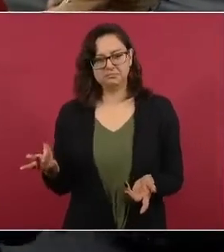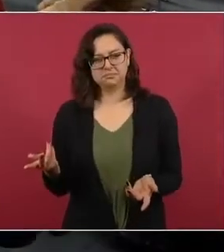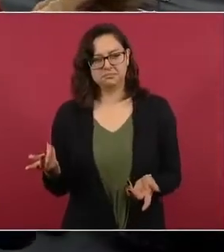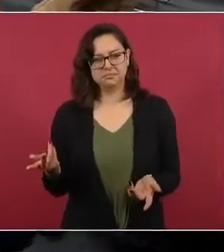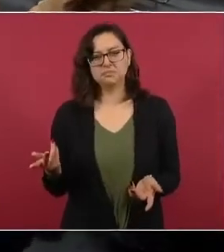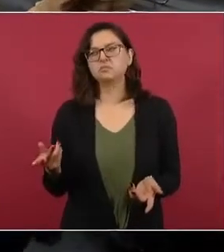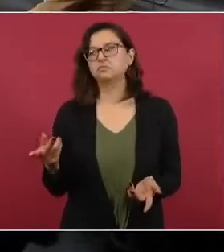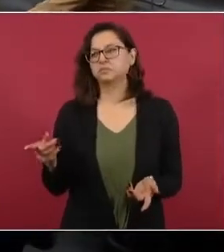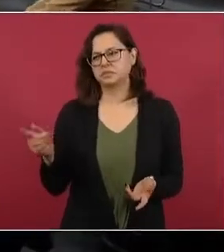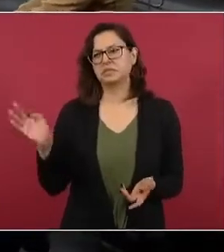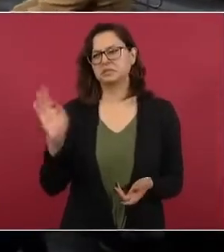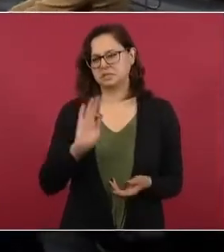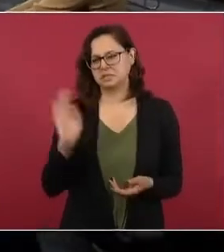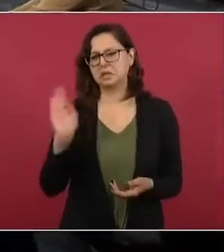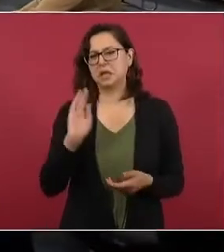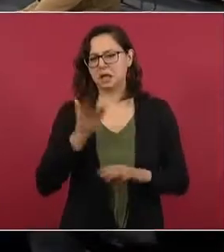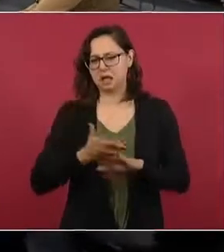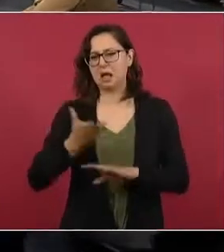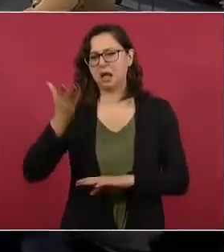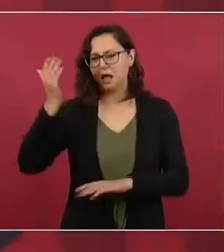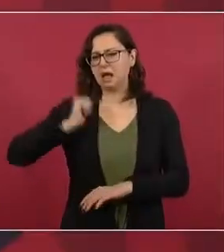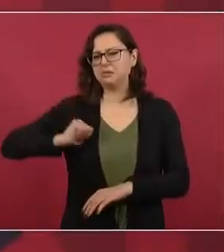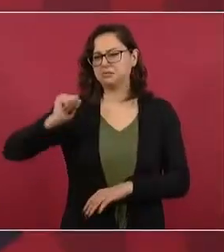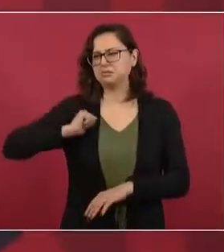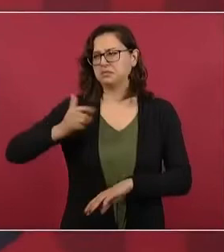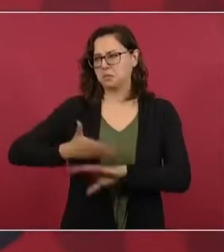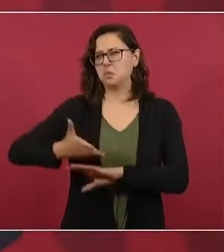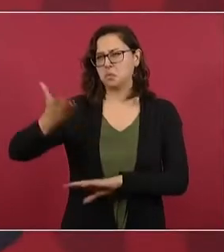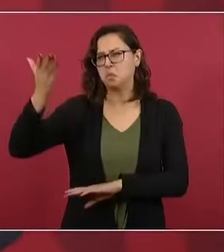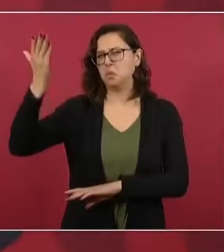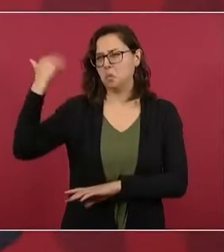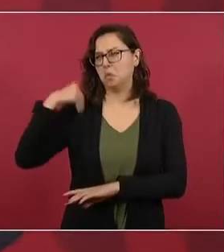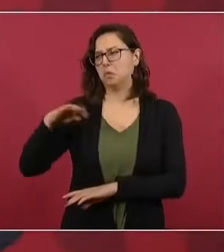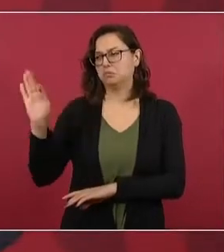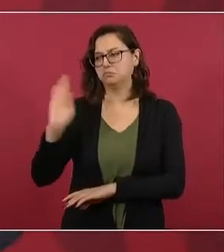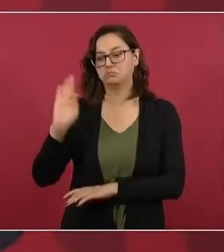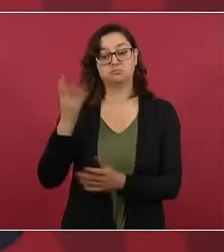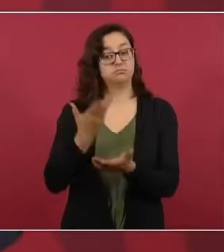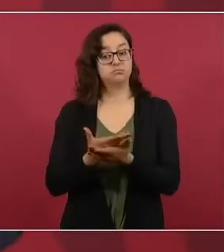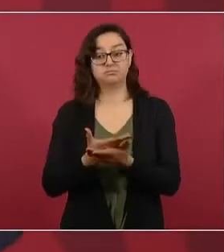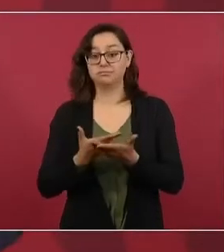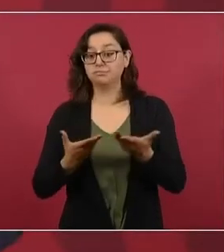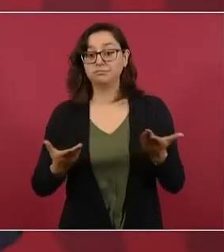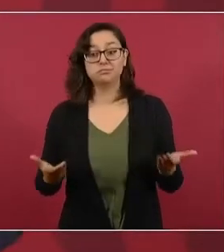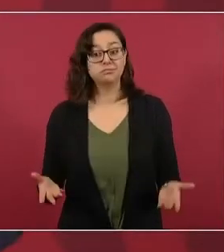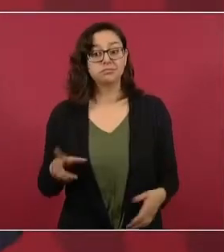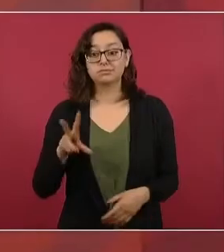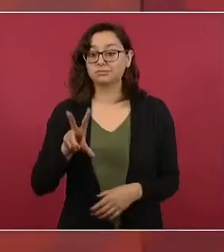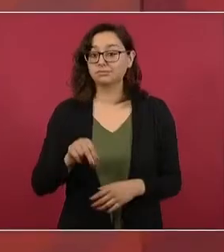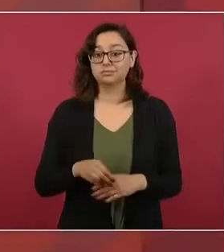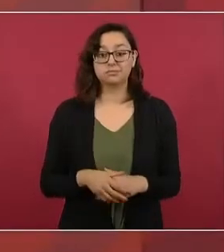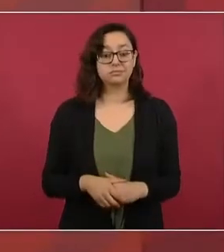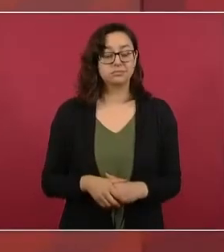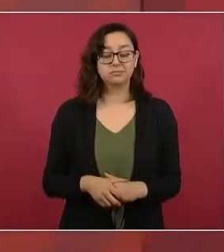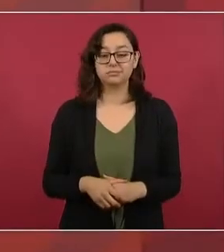a lo mejor era antes, ya no es así.